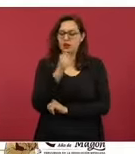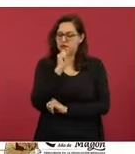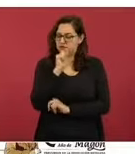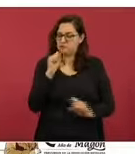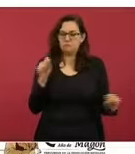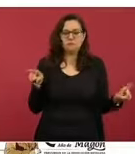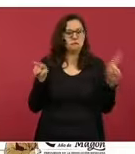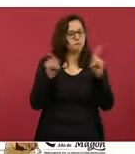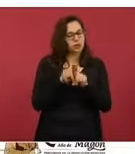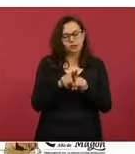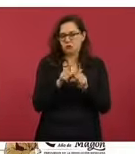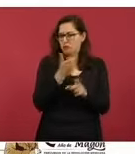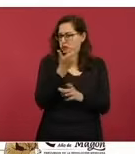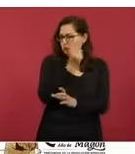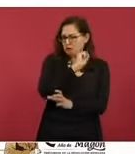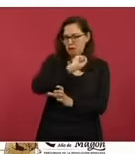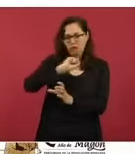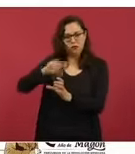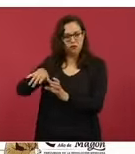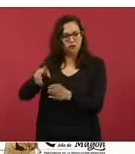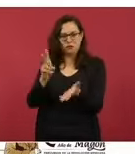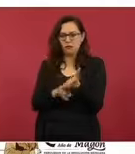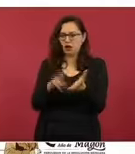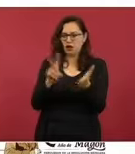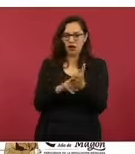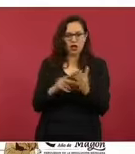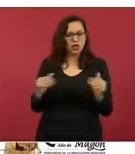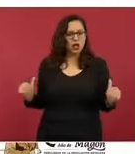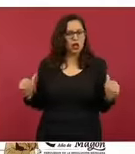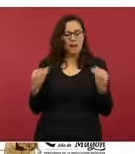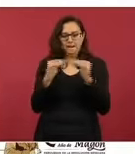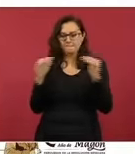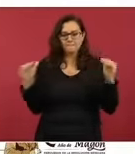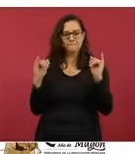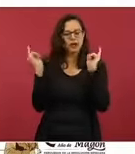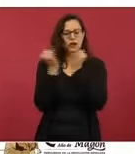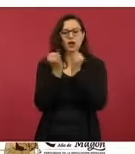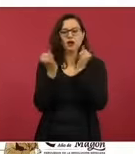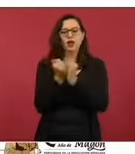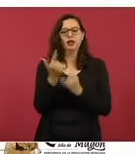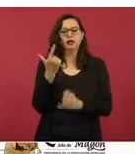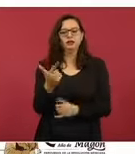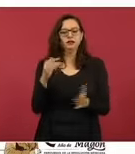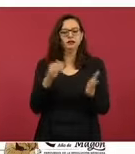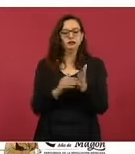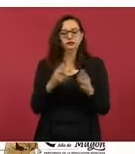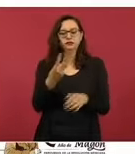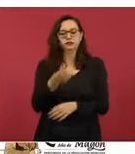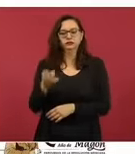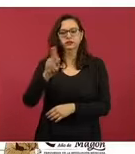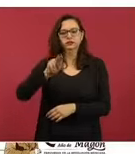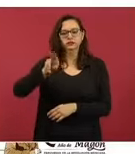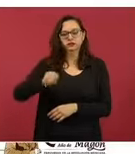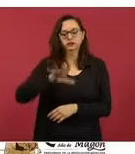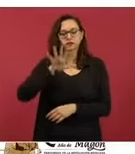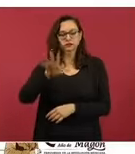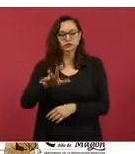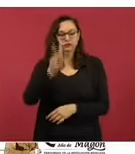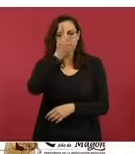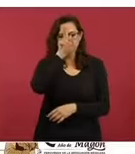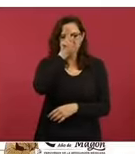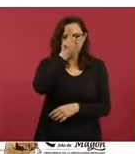$7,385 porque no cobra comisión, tiene el mismo tipo de cambio de 21 pesos con 10 centavos por dólar, mientras que la peor